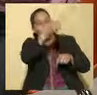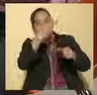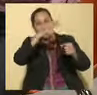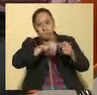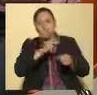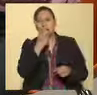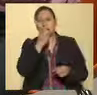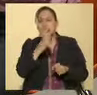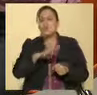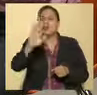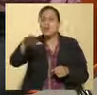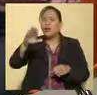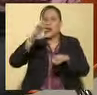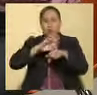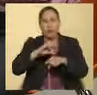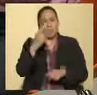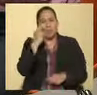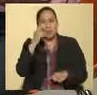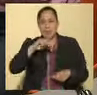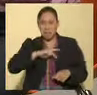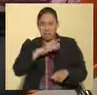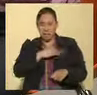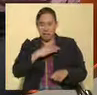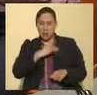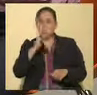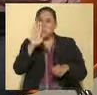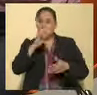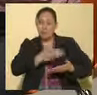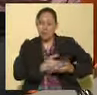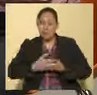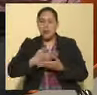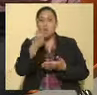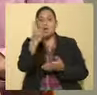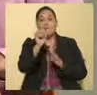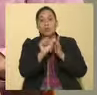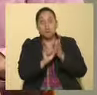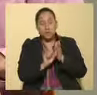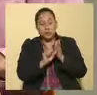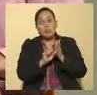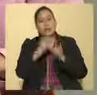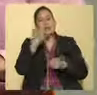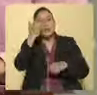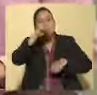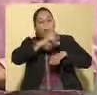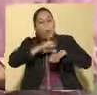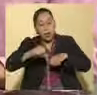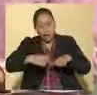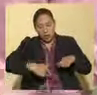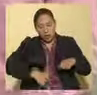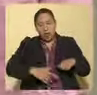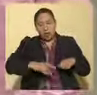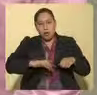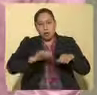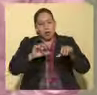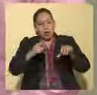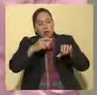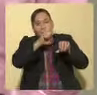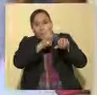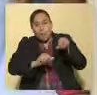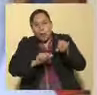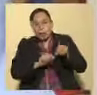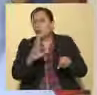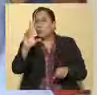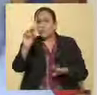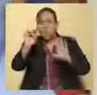te dicen, doctor, es que mi bebé tiene 2 meses y lo quieren operar de hernia umbilical. No, pero por favor, no. Espérese.